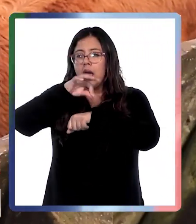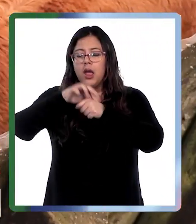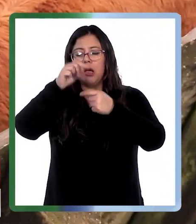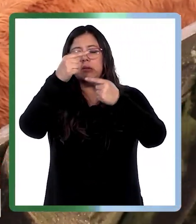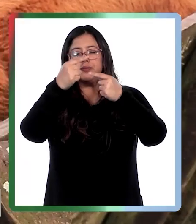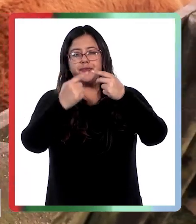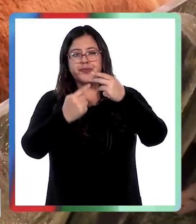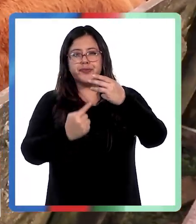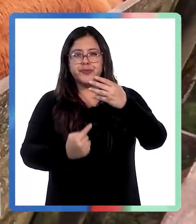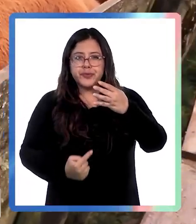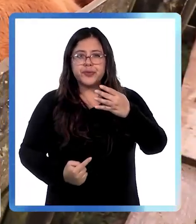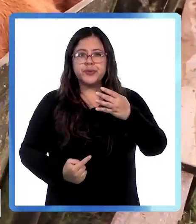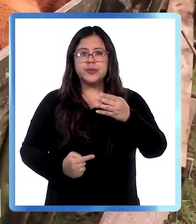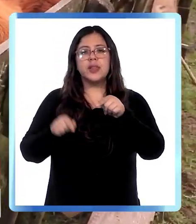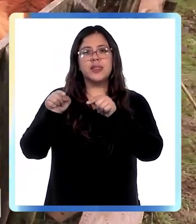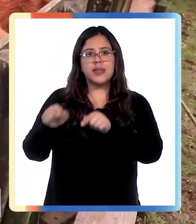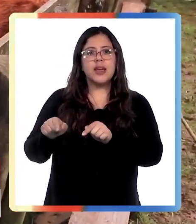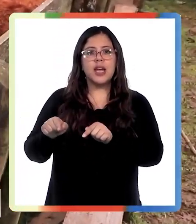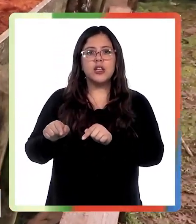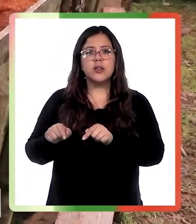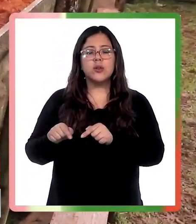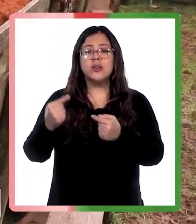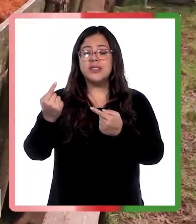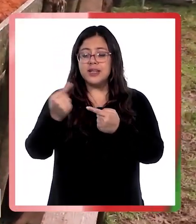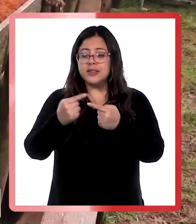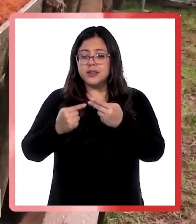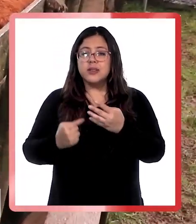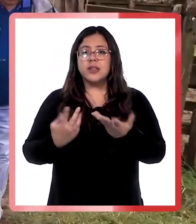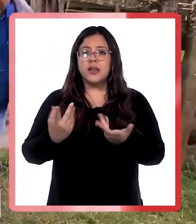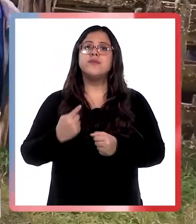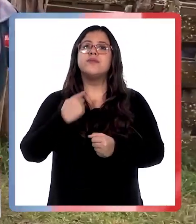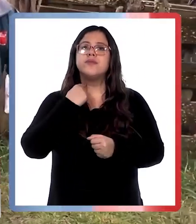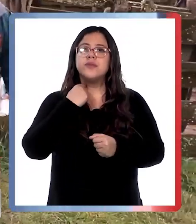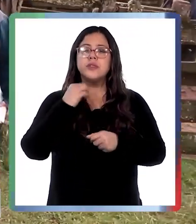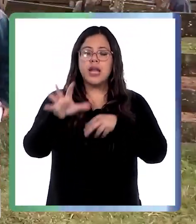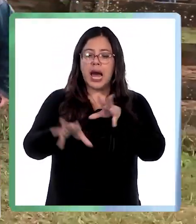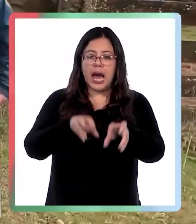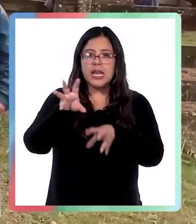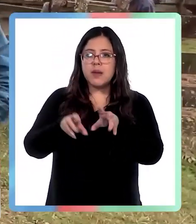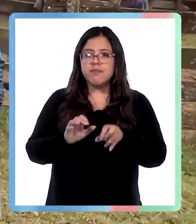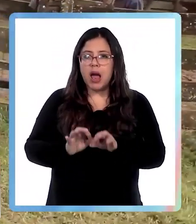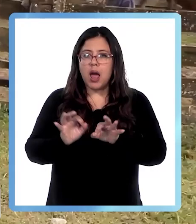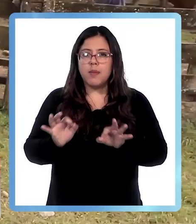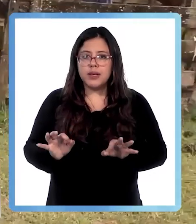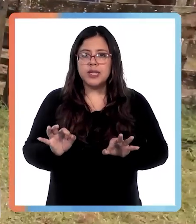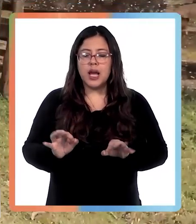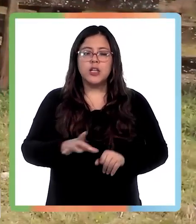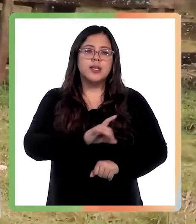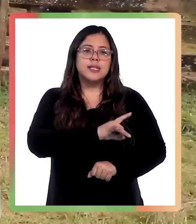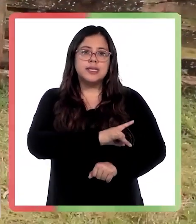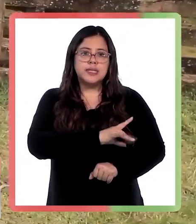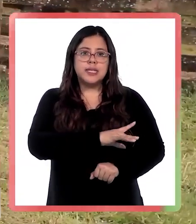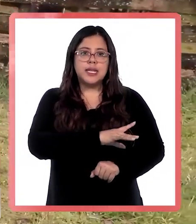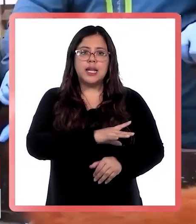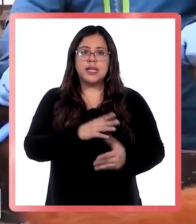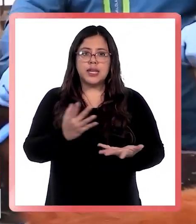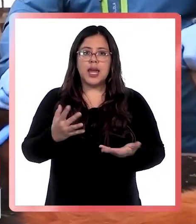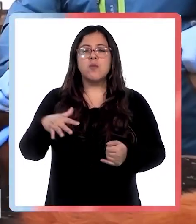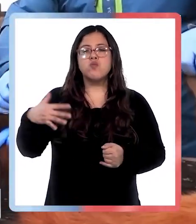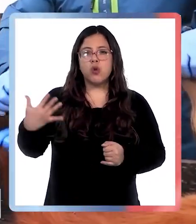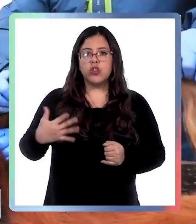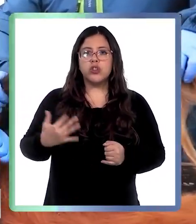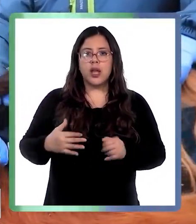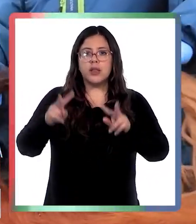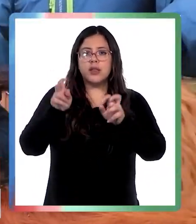alguna de las diversas bacterias de la familia brusela cada una de las cuales infecta una especie de animal específica chile ha dado